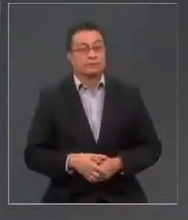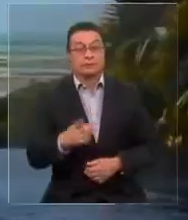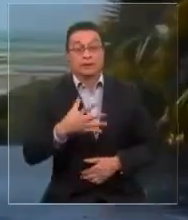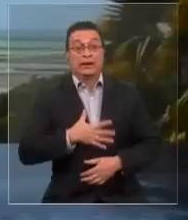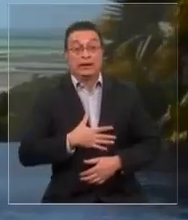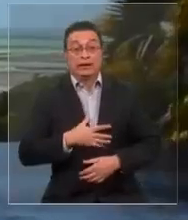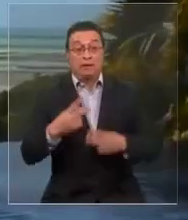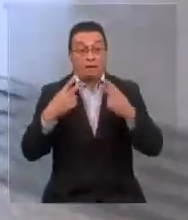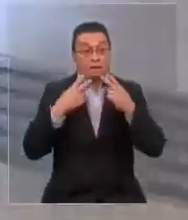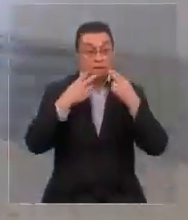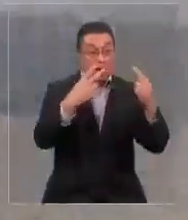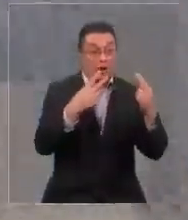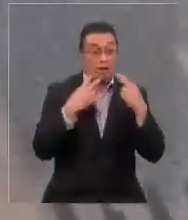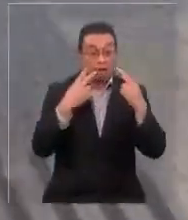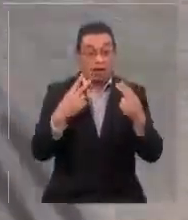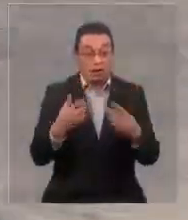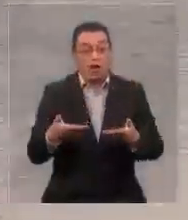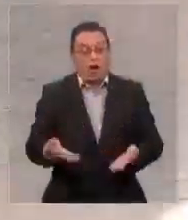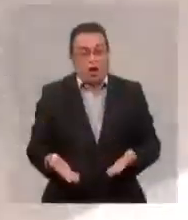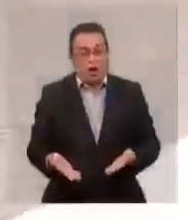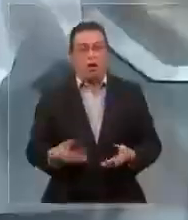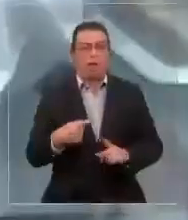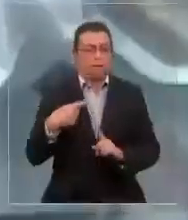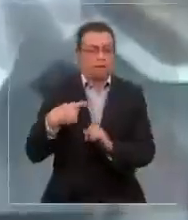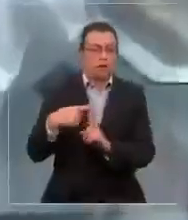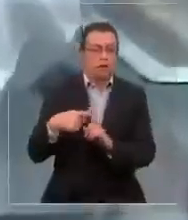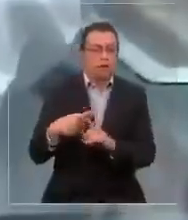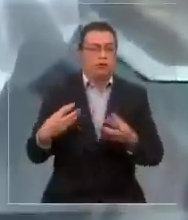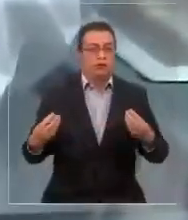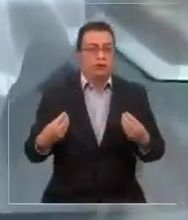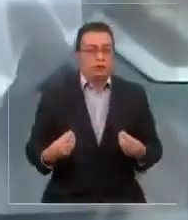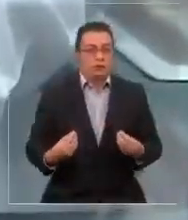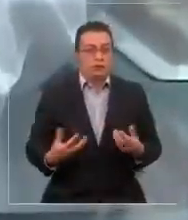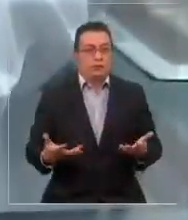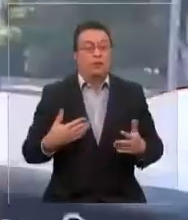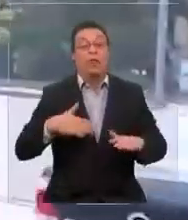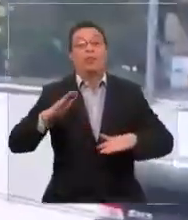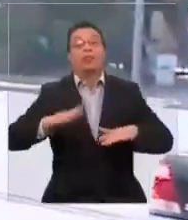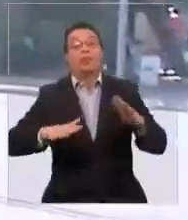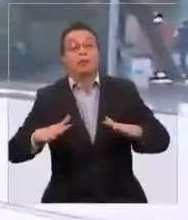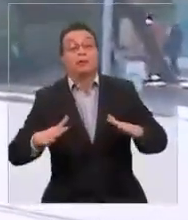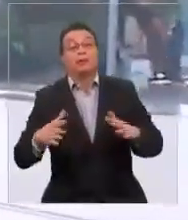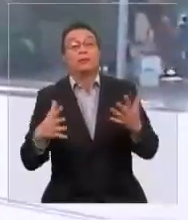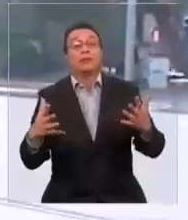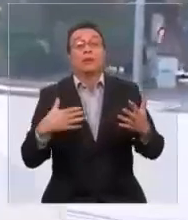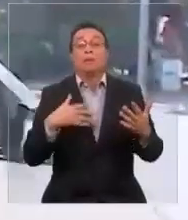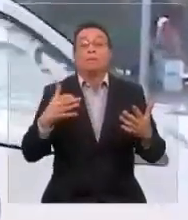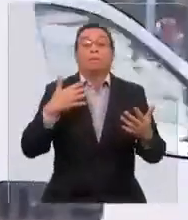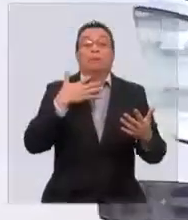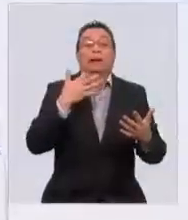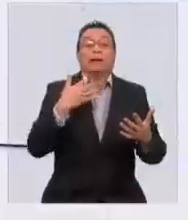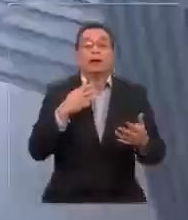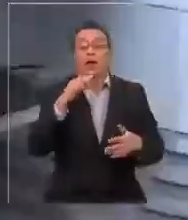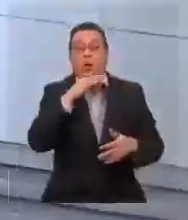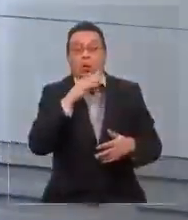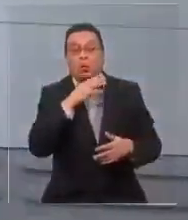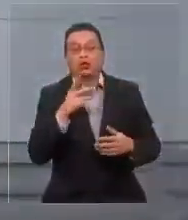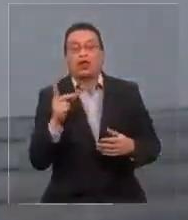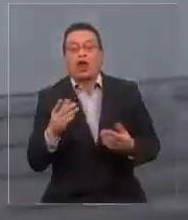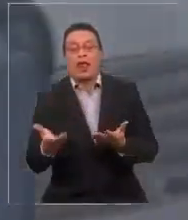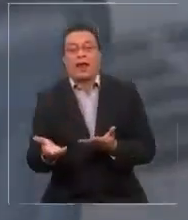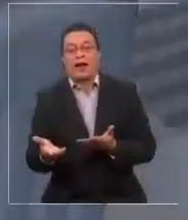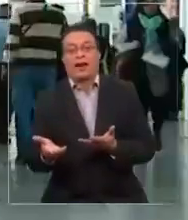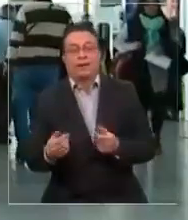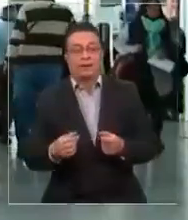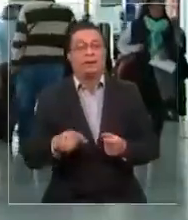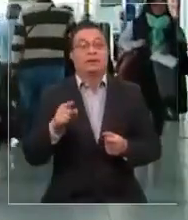quiera viajar por ejemplo es algo beneficios lógico para que para ser utilizado si a